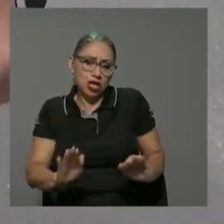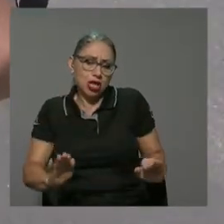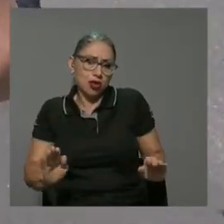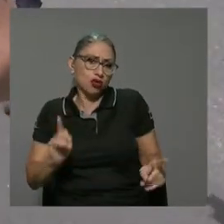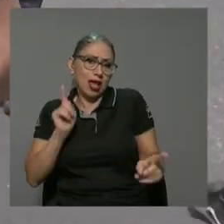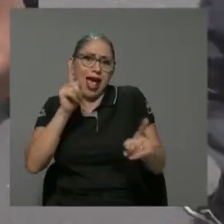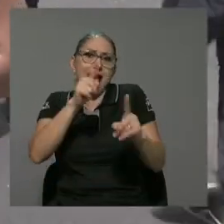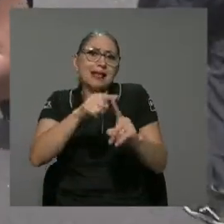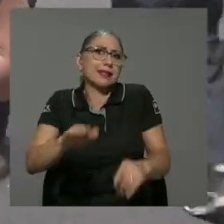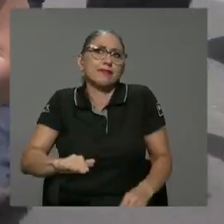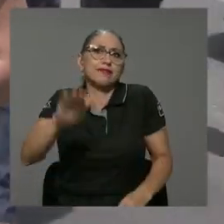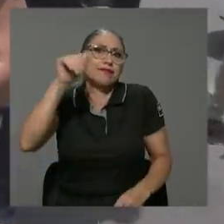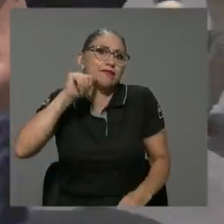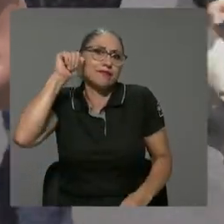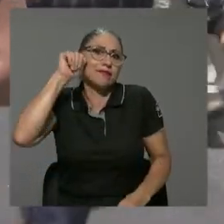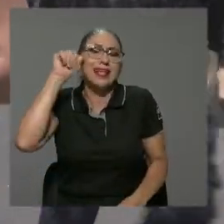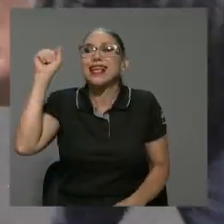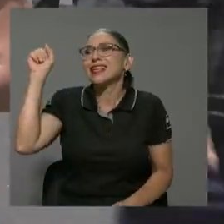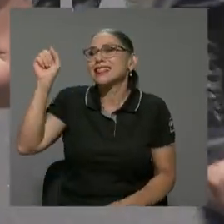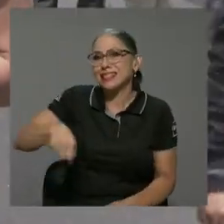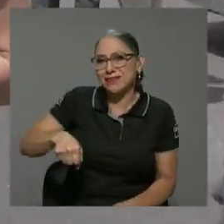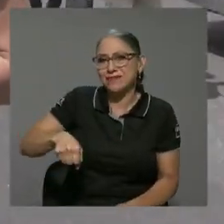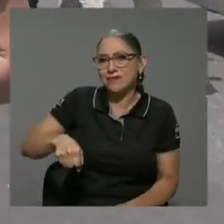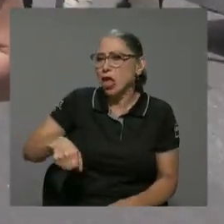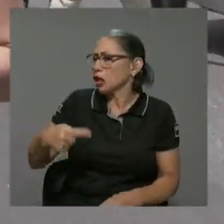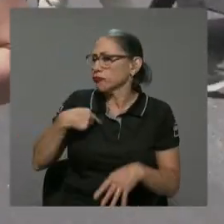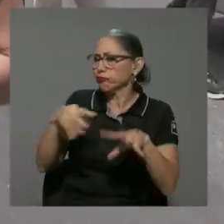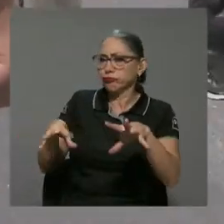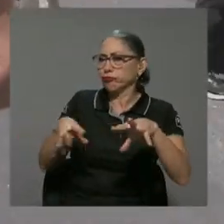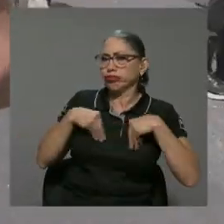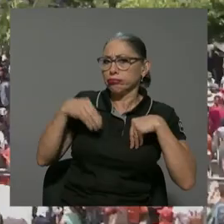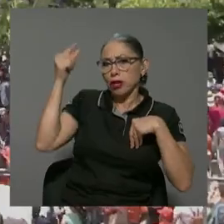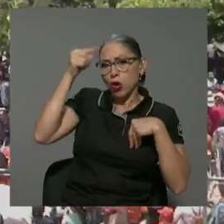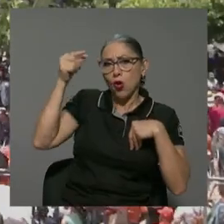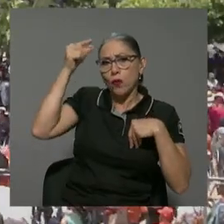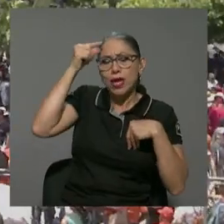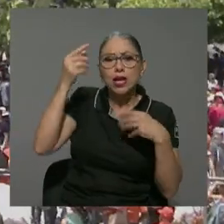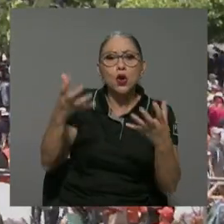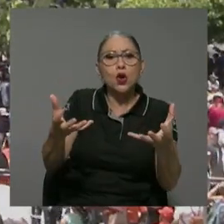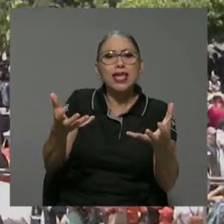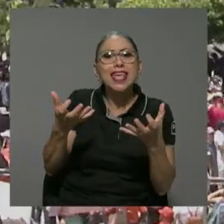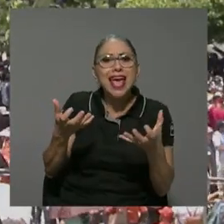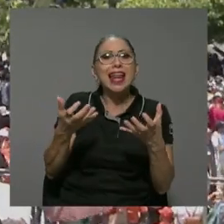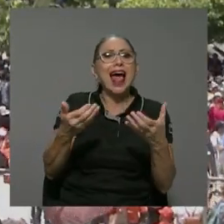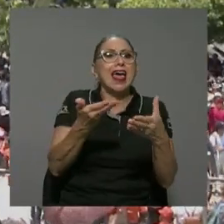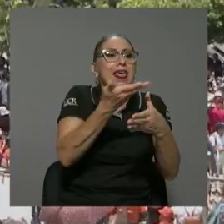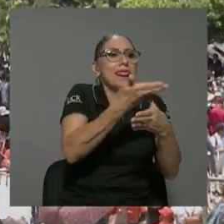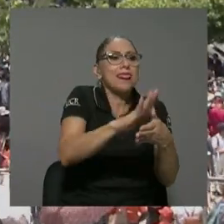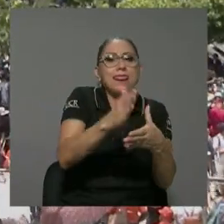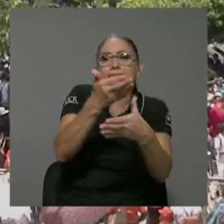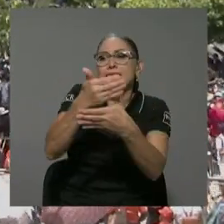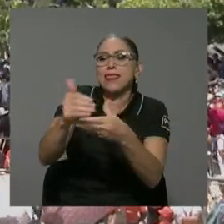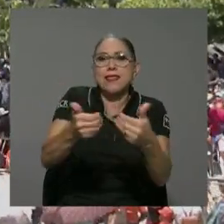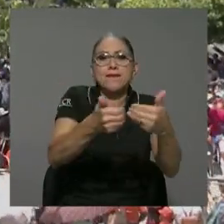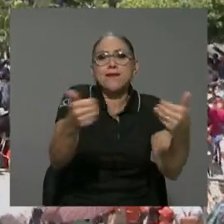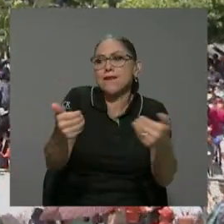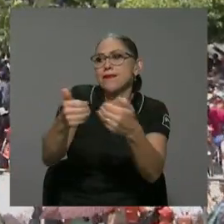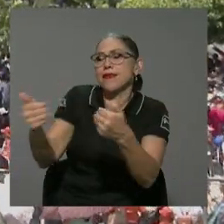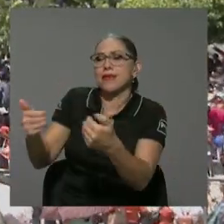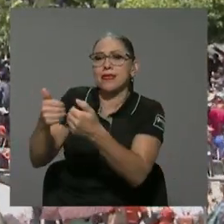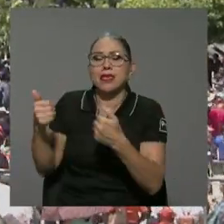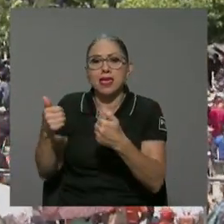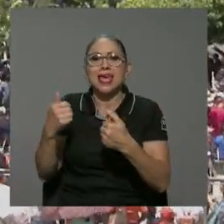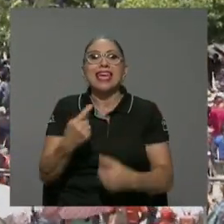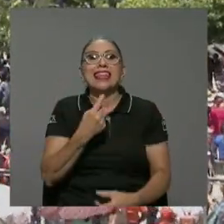Sí, a mí me parece no de recibo que el gobierno quiera polarizar en algunos momentos diciendo que tenemos